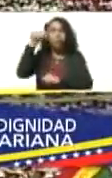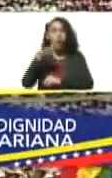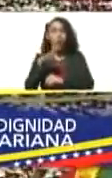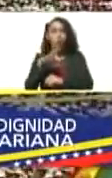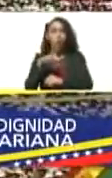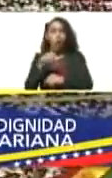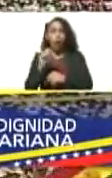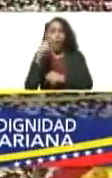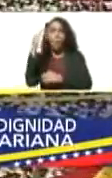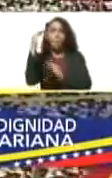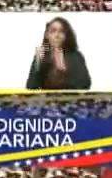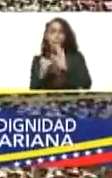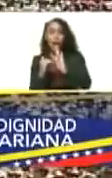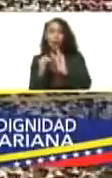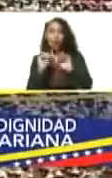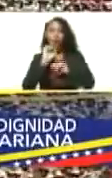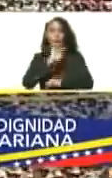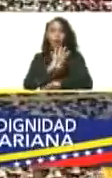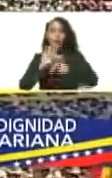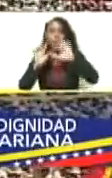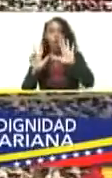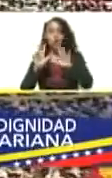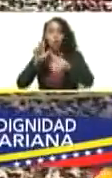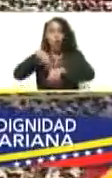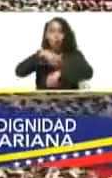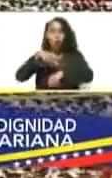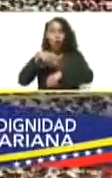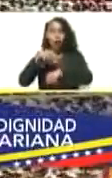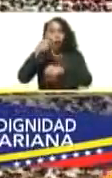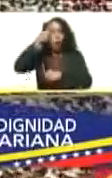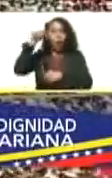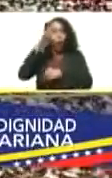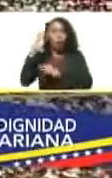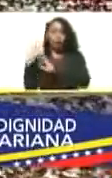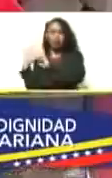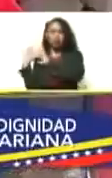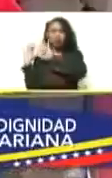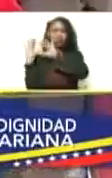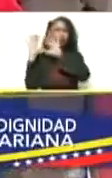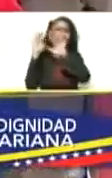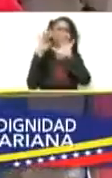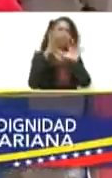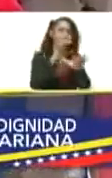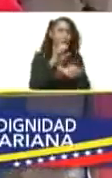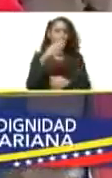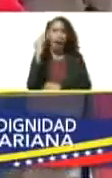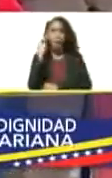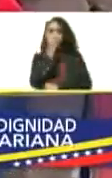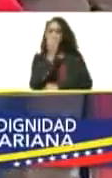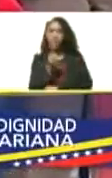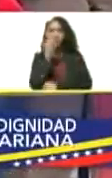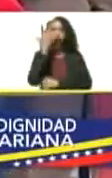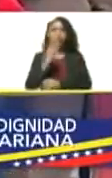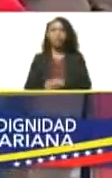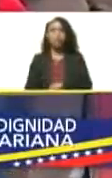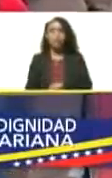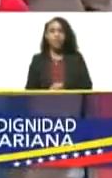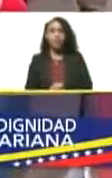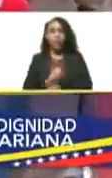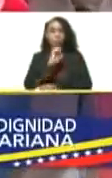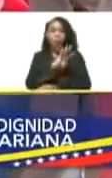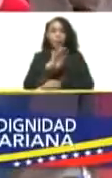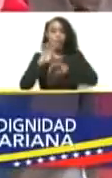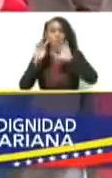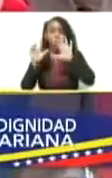de 48 horas... el pueblo se vino al palacio. En menos de 48 horas, el mundo